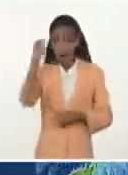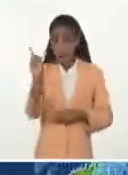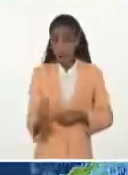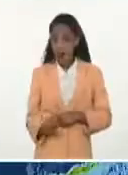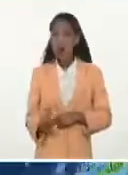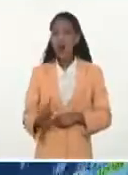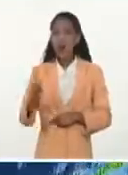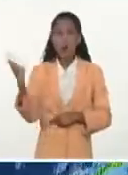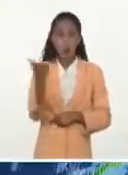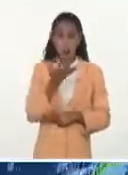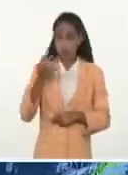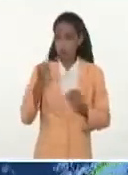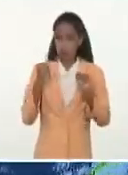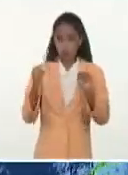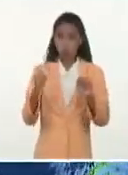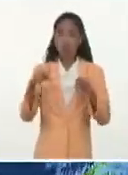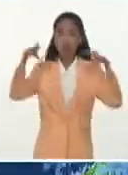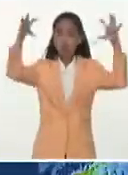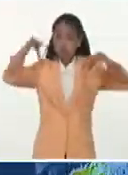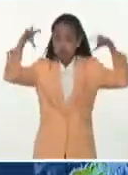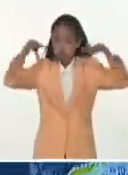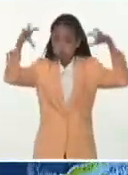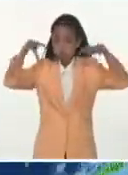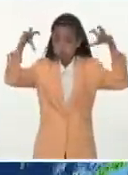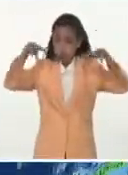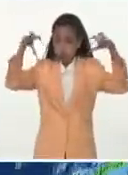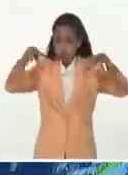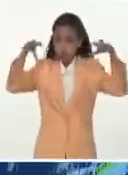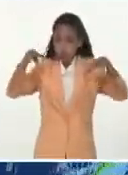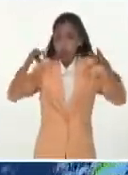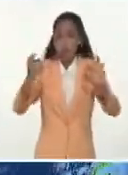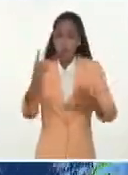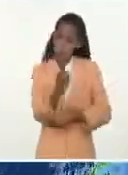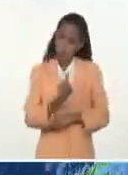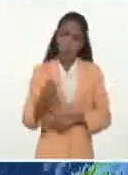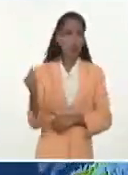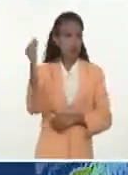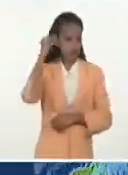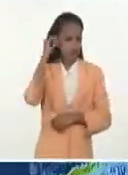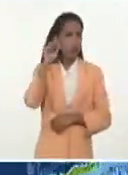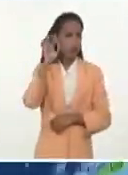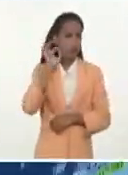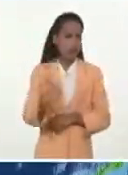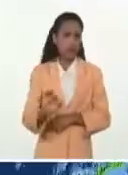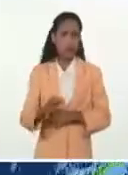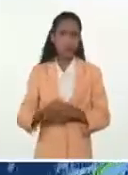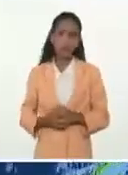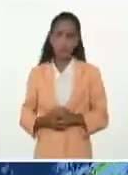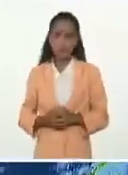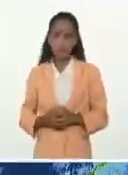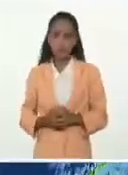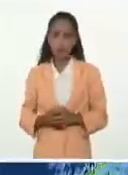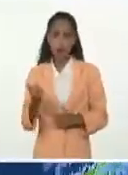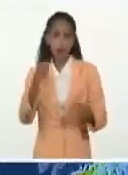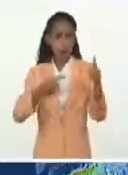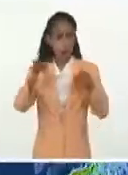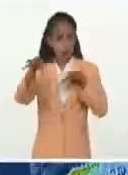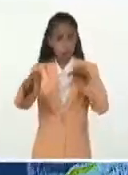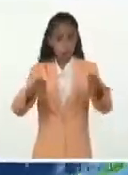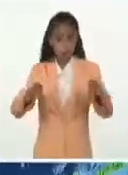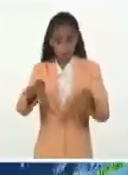vientos fuertes y lluvia abundante algo que era esperado por todos claro no alcanza para todos pero en algunas localidades